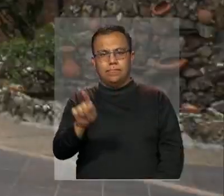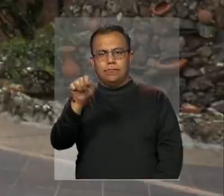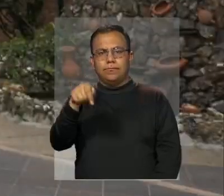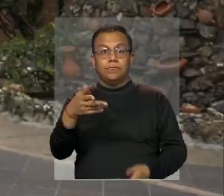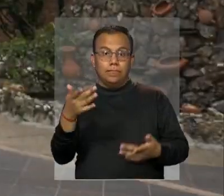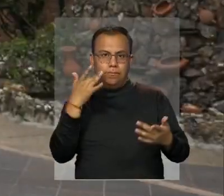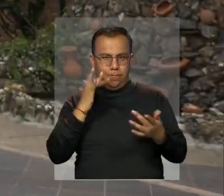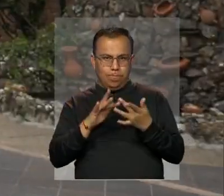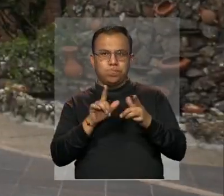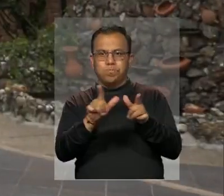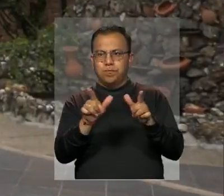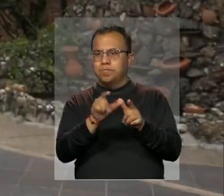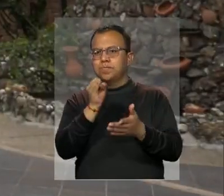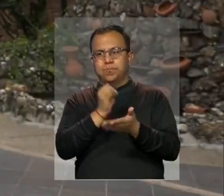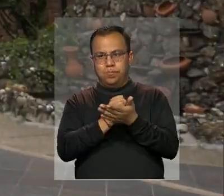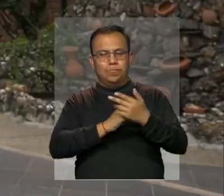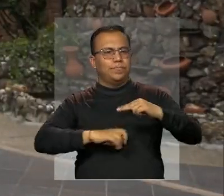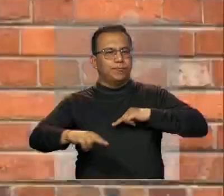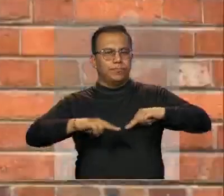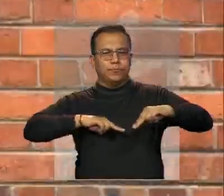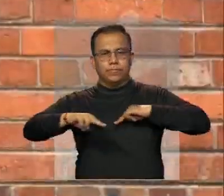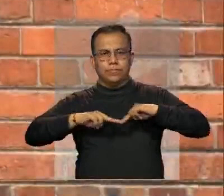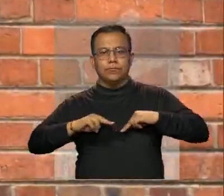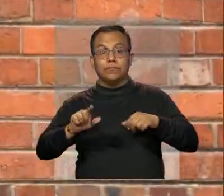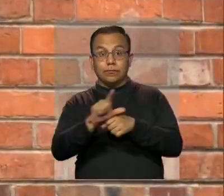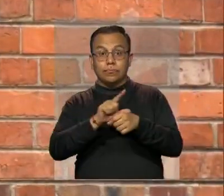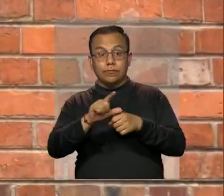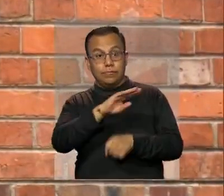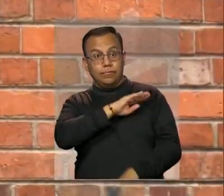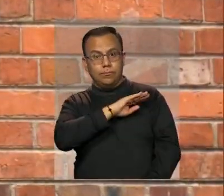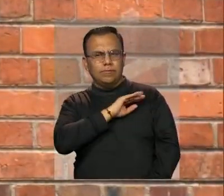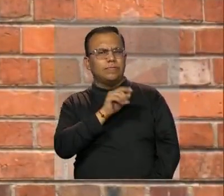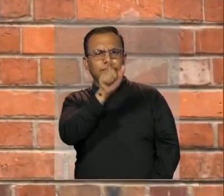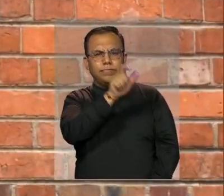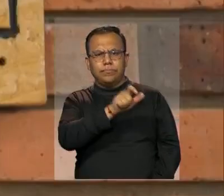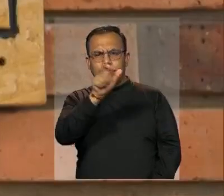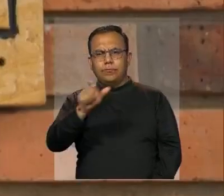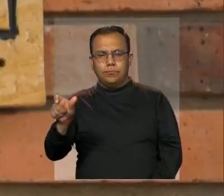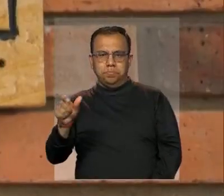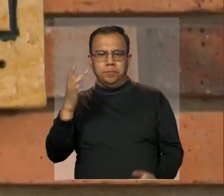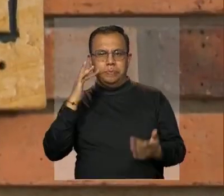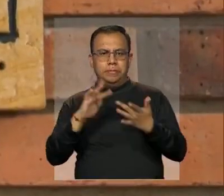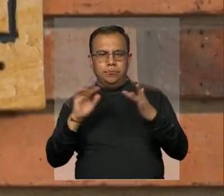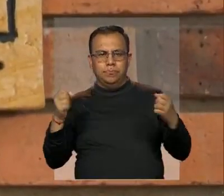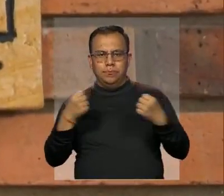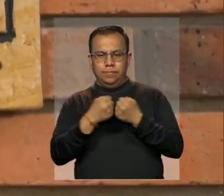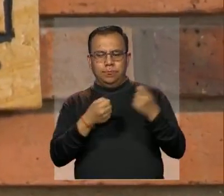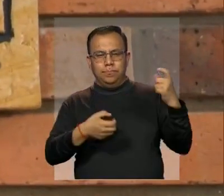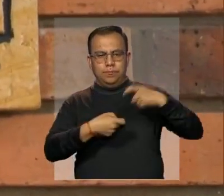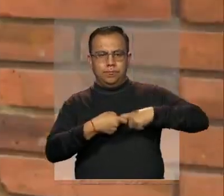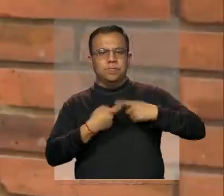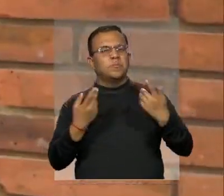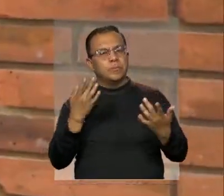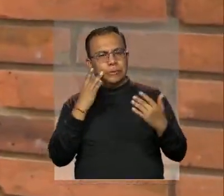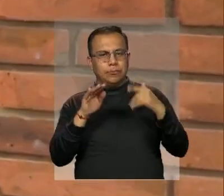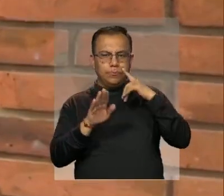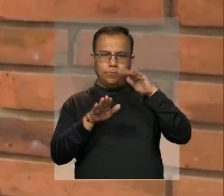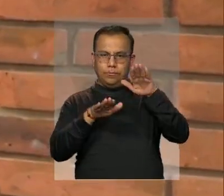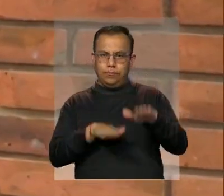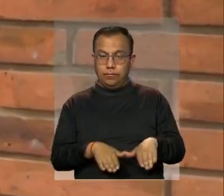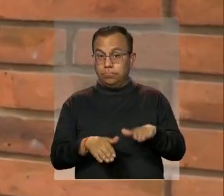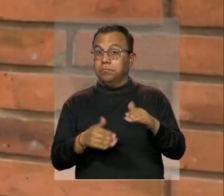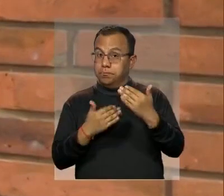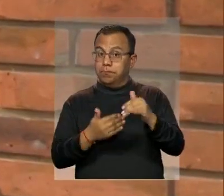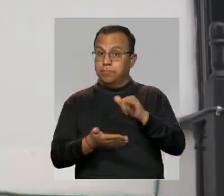la respectiva junta administradora local. Los candidatos deberán demostrar el vínculo con la localidad que quieren representar por lo